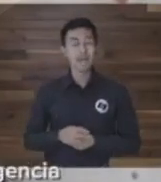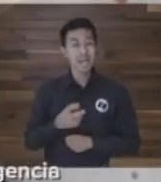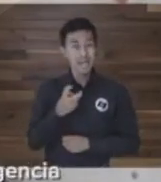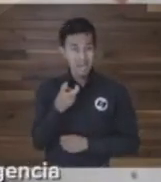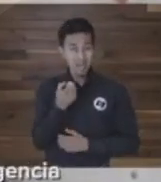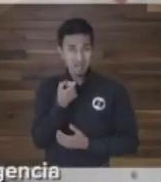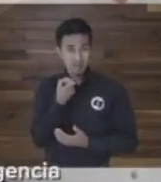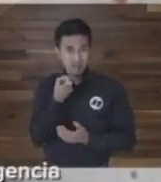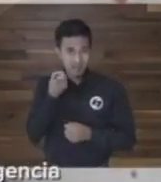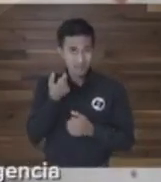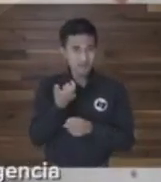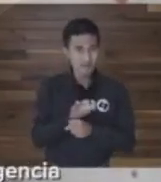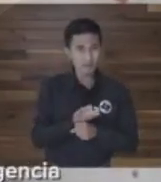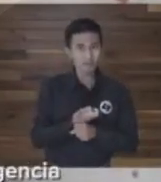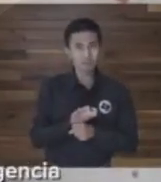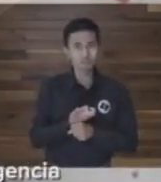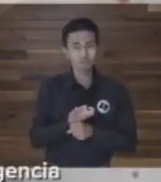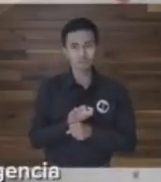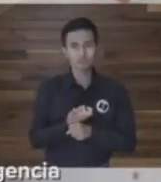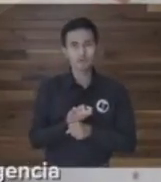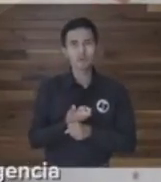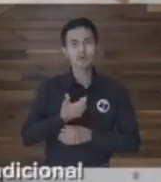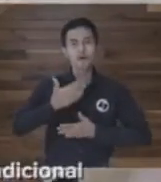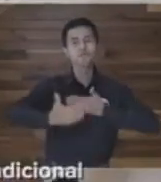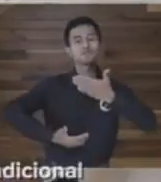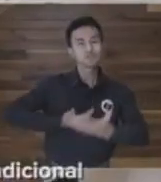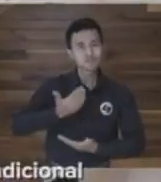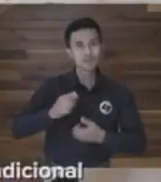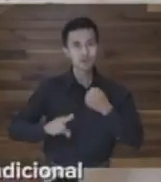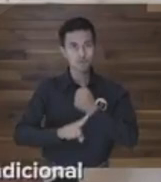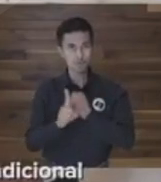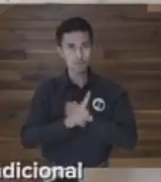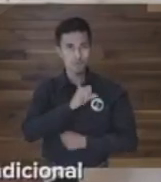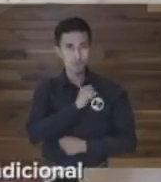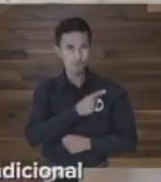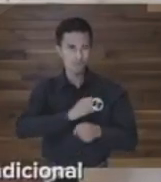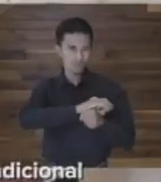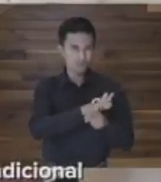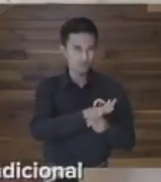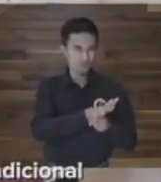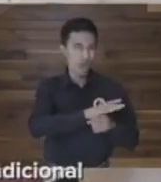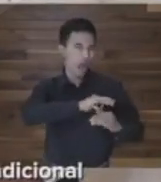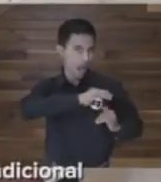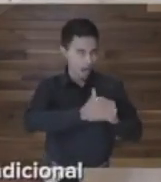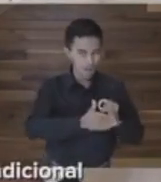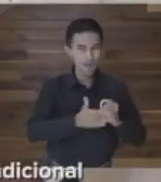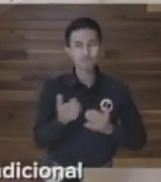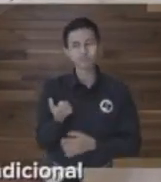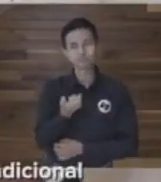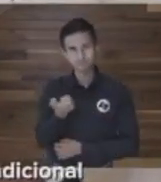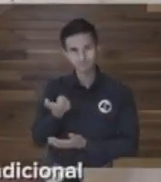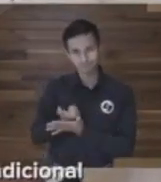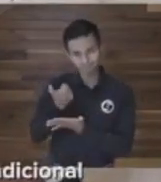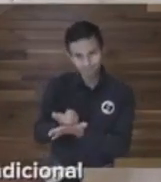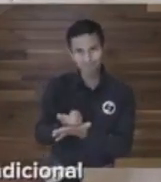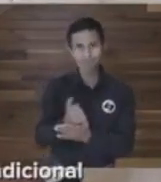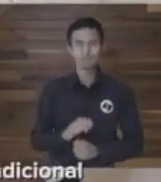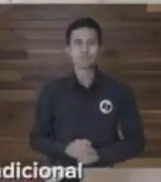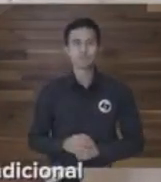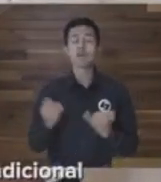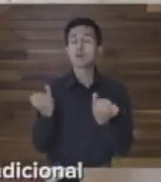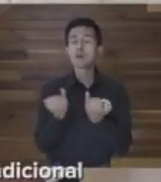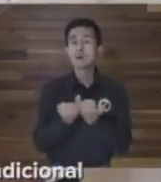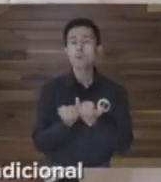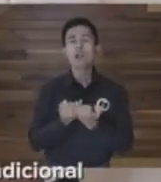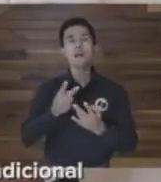la salud, el cual será entregado una vez superada la contingencia. Además, de un periodo de una semana de descanso adicional a